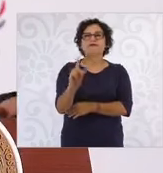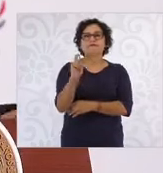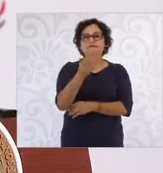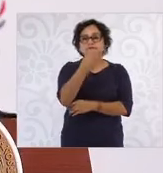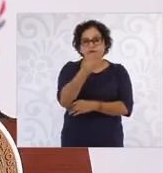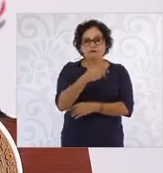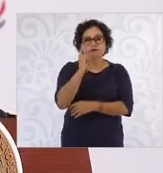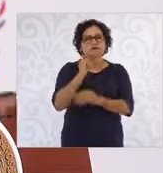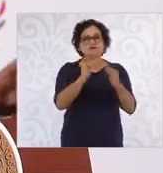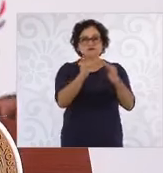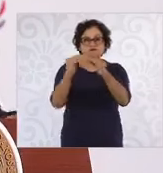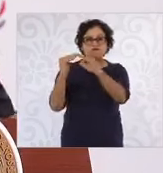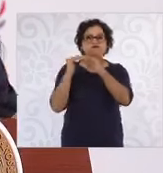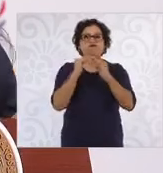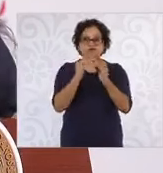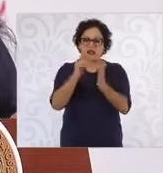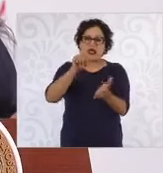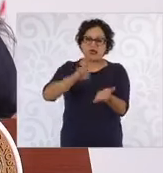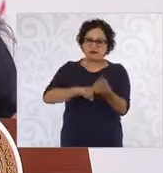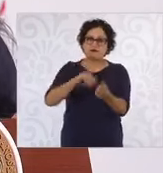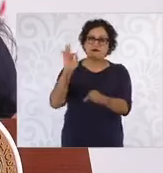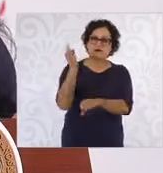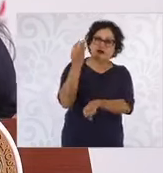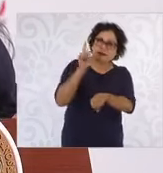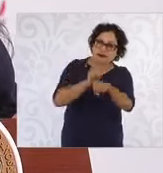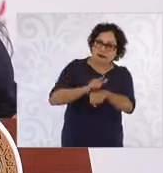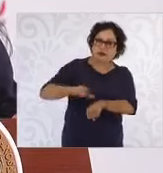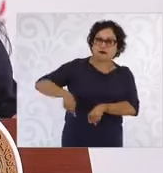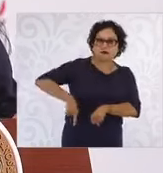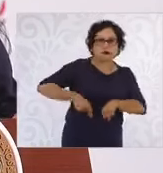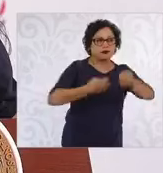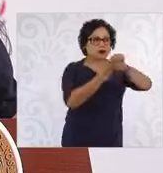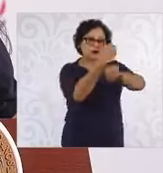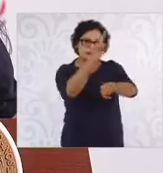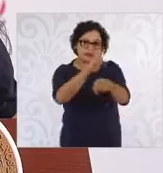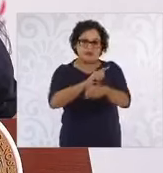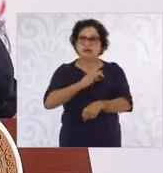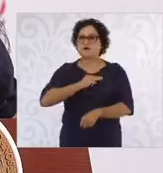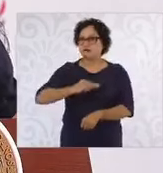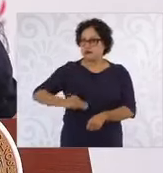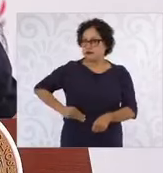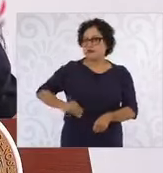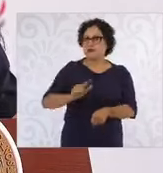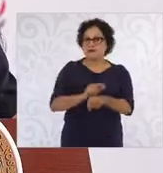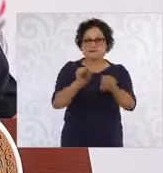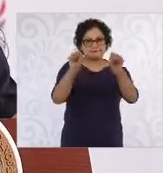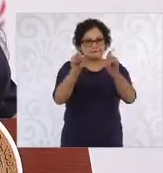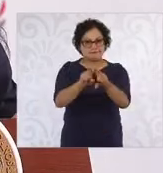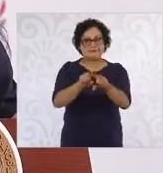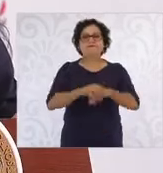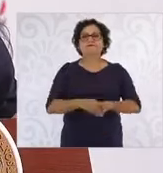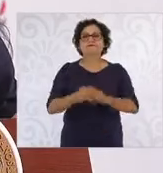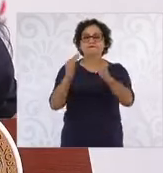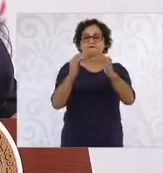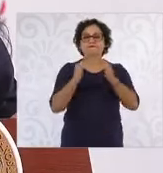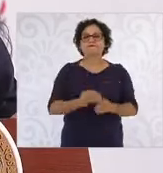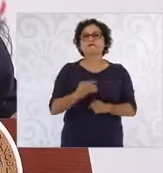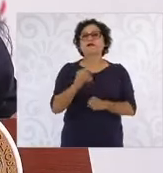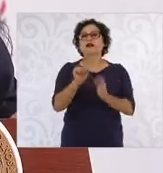federal, estatal, pero también municipal. Siguiente. El artículo 123, en igualdad